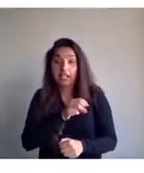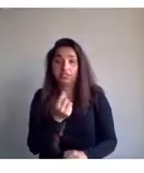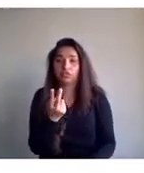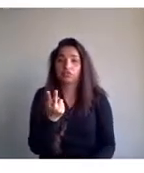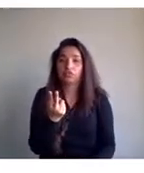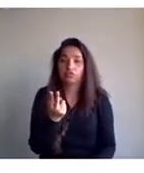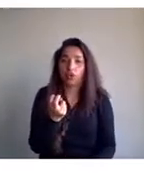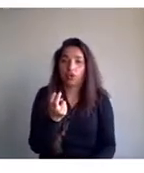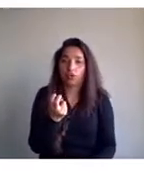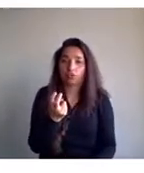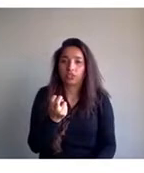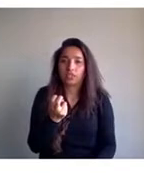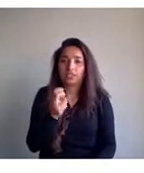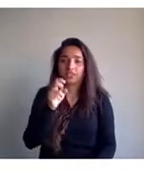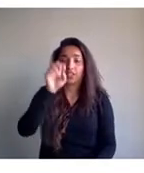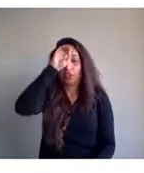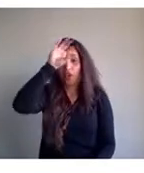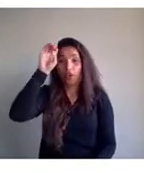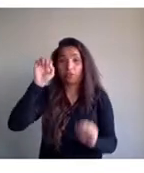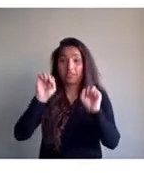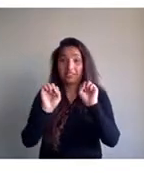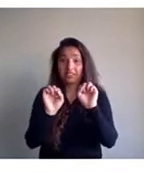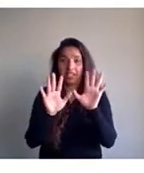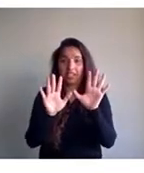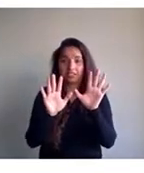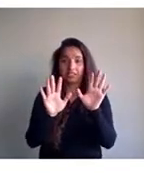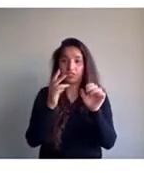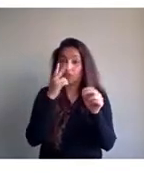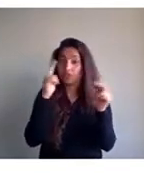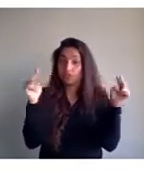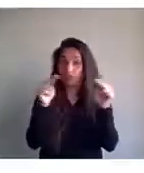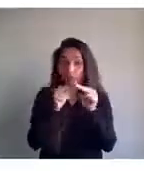chilena nos vemos entonces los espero a todos